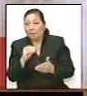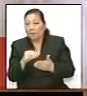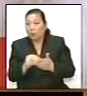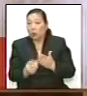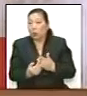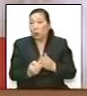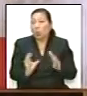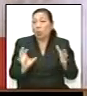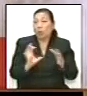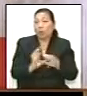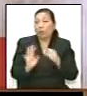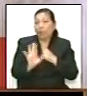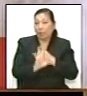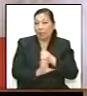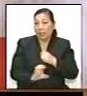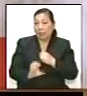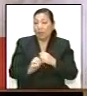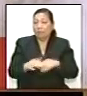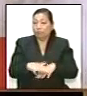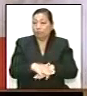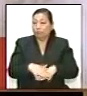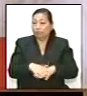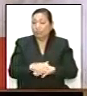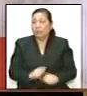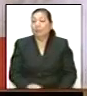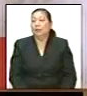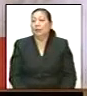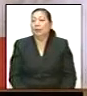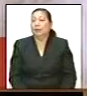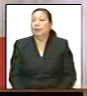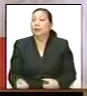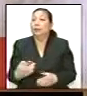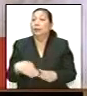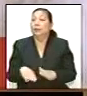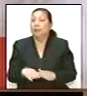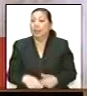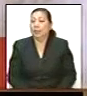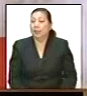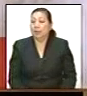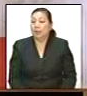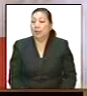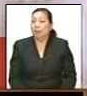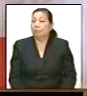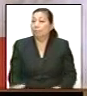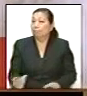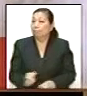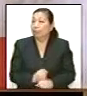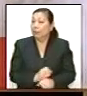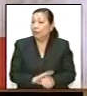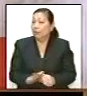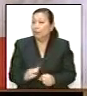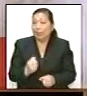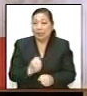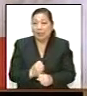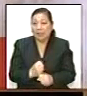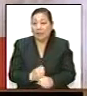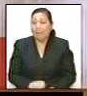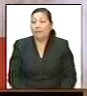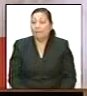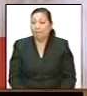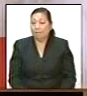la unión europea acompañada de un plan de acción que incluye áreas concretas de trabajo que están